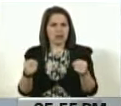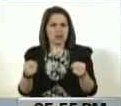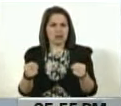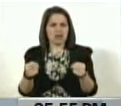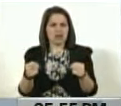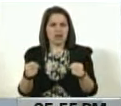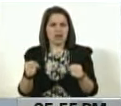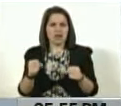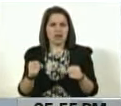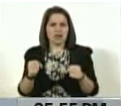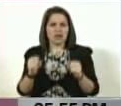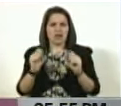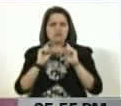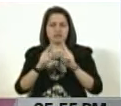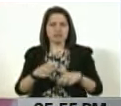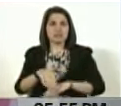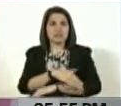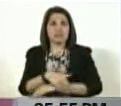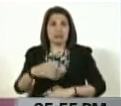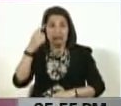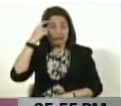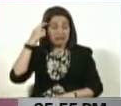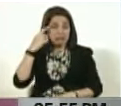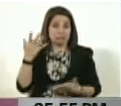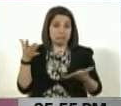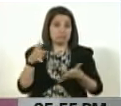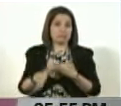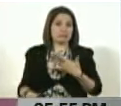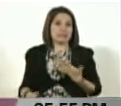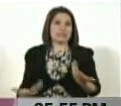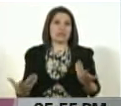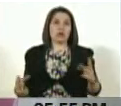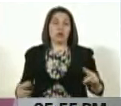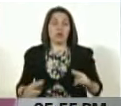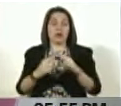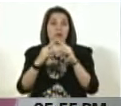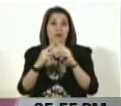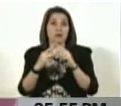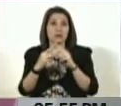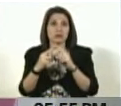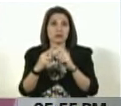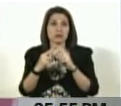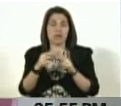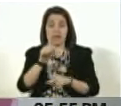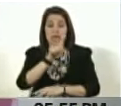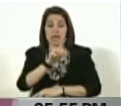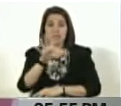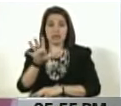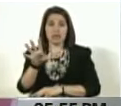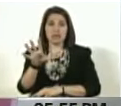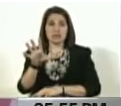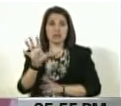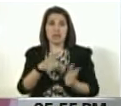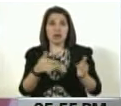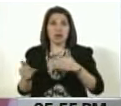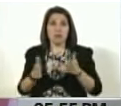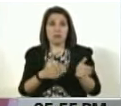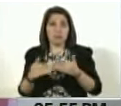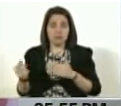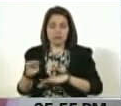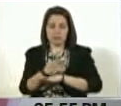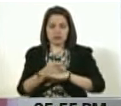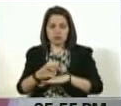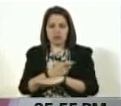Baral? Bueno, para saber bien lo que sucedió el día de ayer, también hace un reencuentro, ¿no? Que el 15 de marzo... el